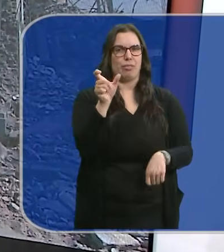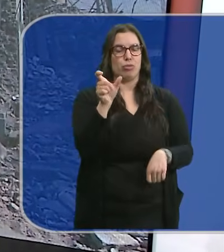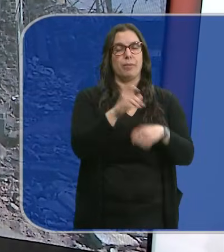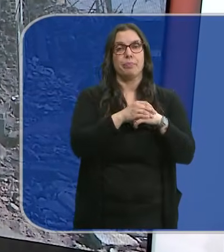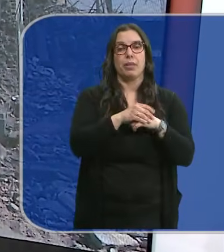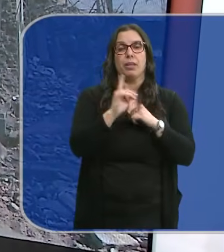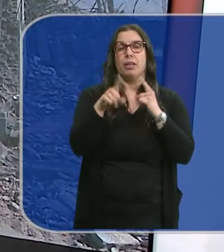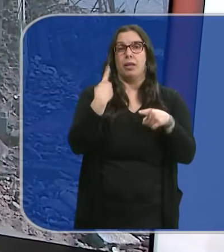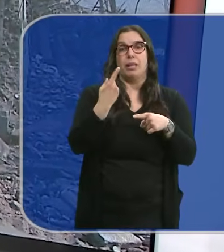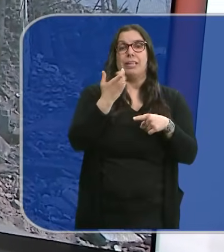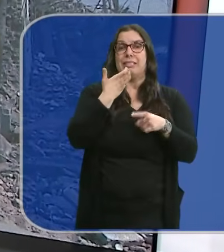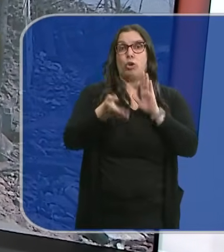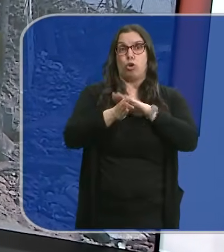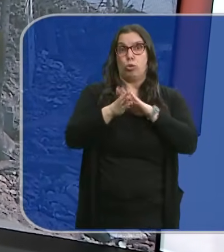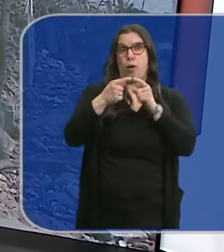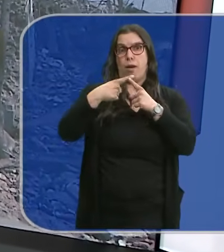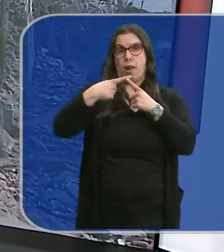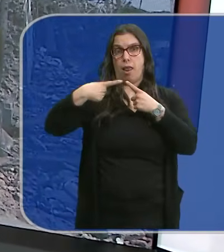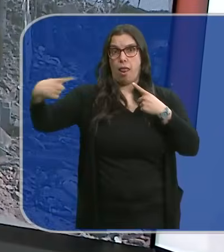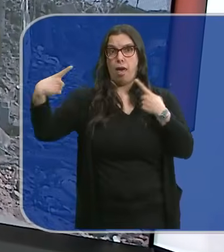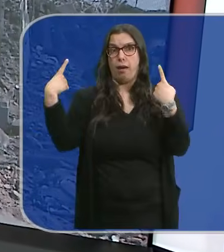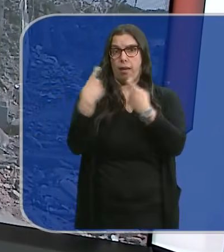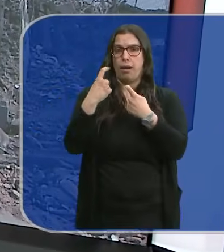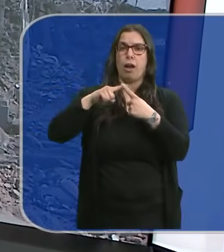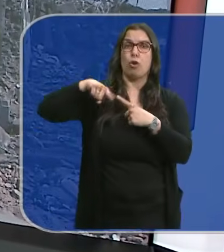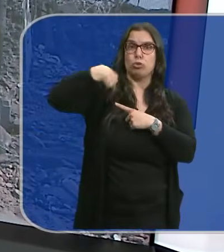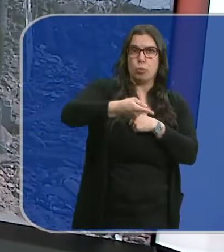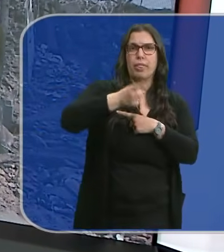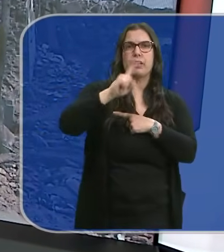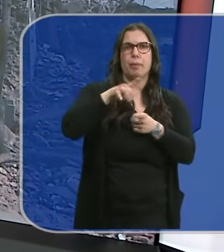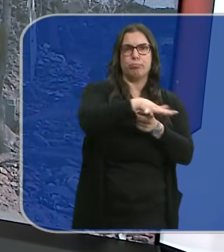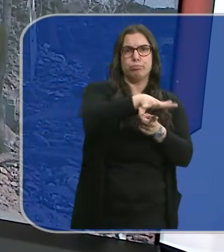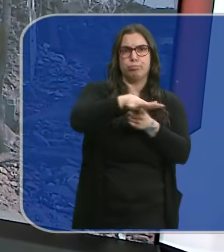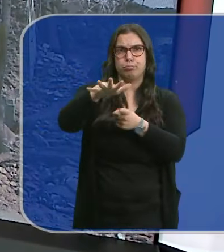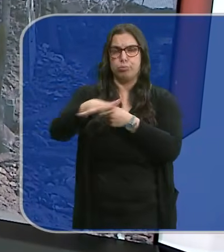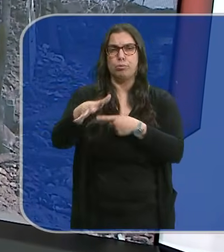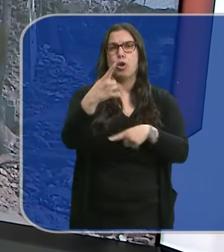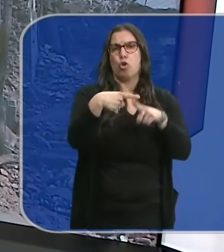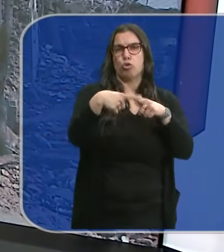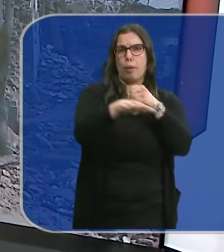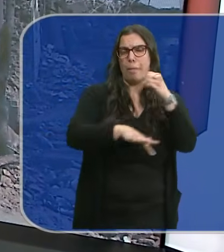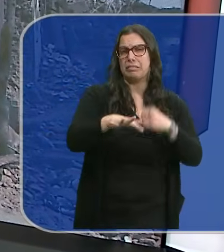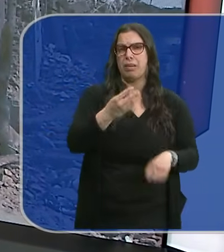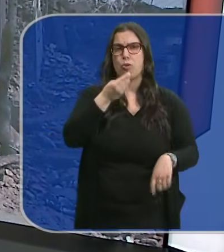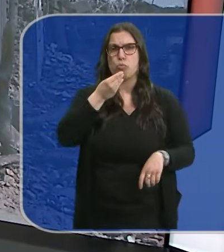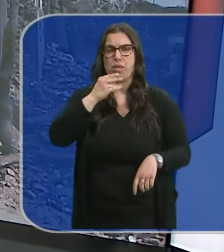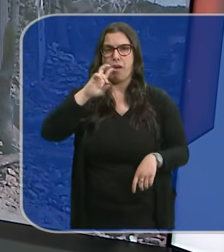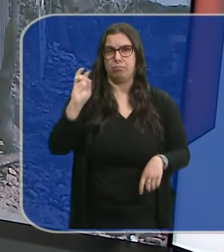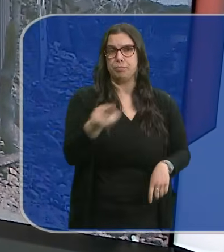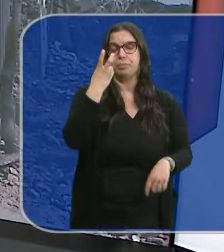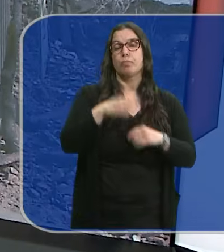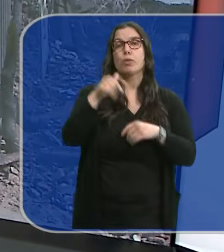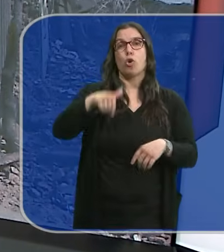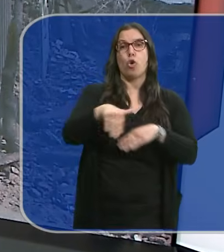escalada terminará por extenderse si el conflicto se prolonga y llegar incluso a la cesta de la compra o a los bienes básicos de consumo. Hoy varios ministros se han reunido con